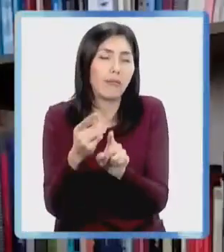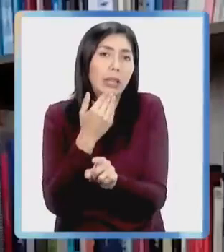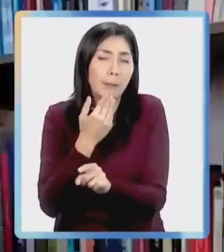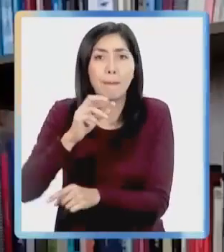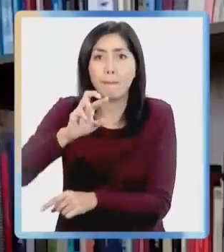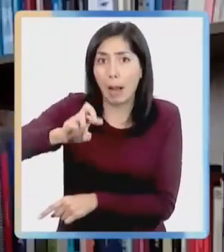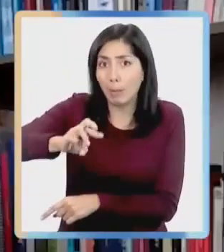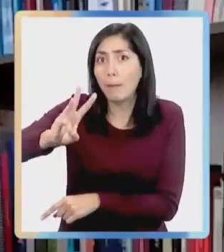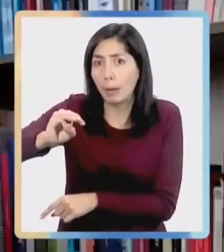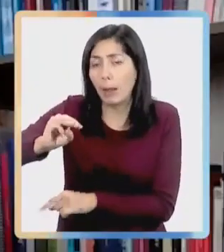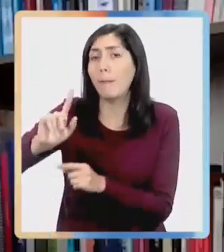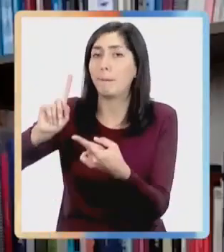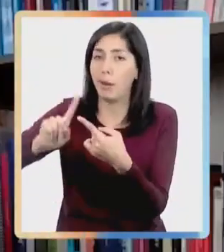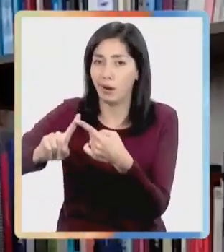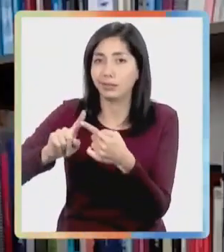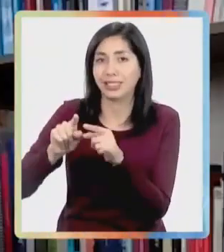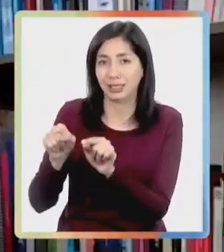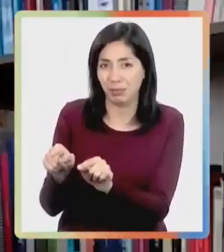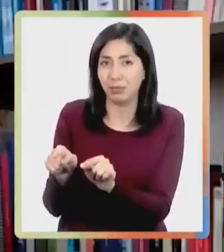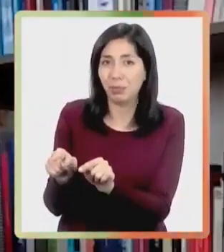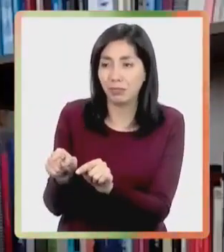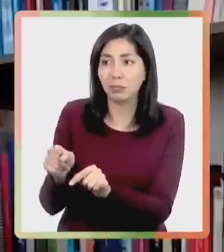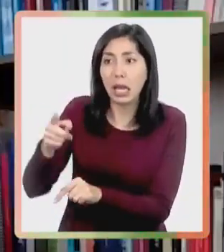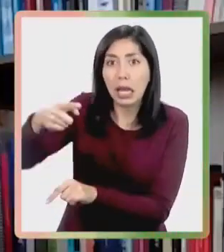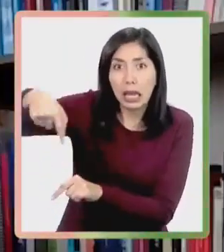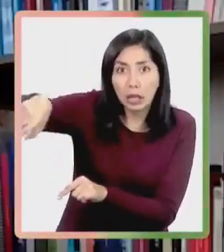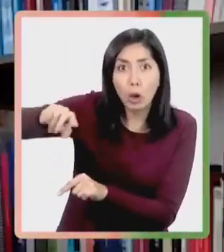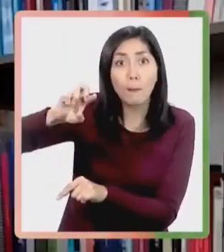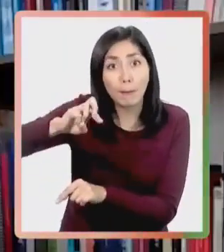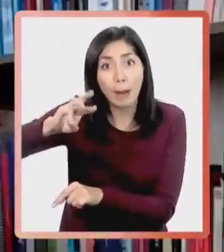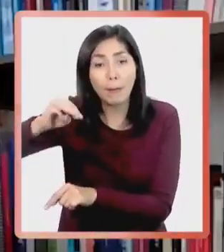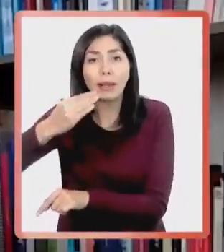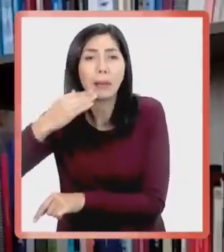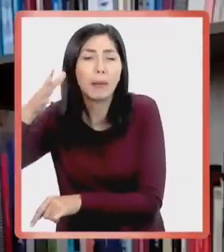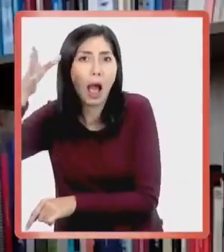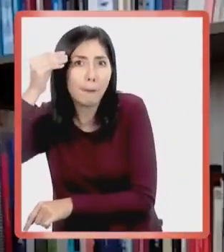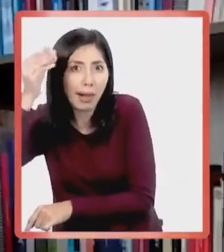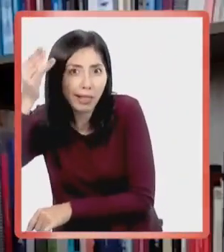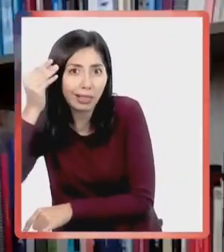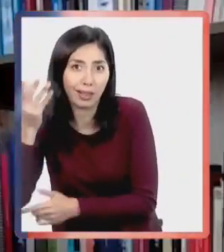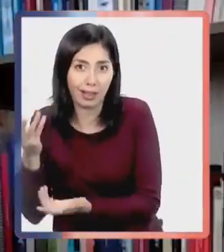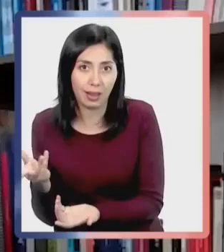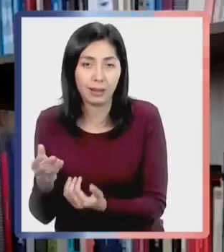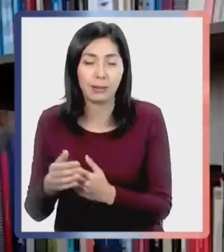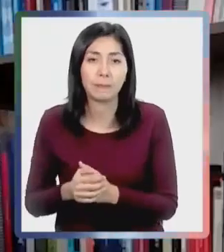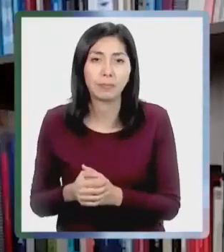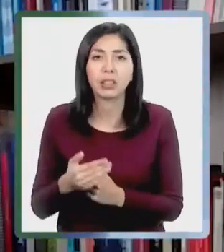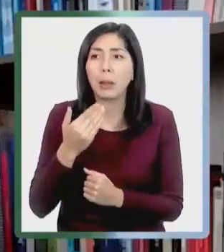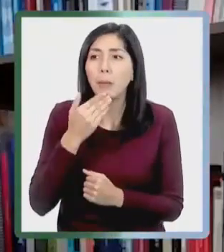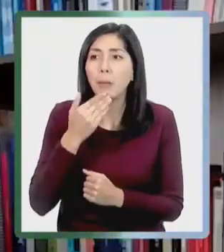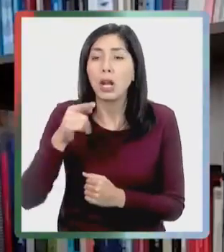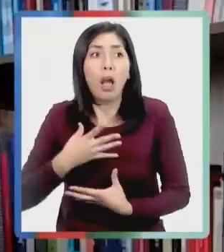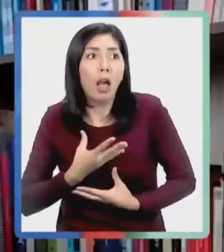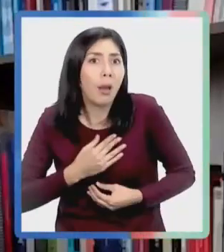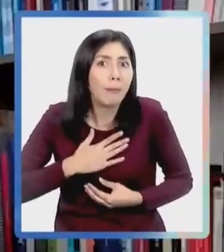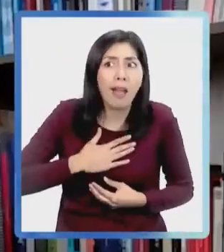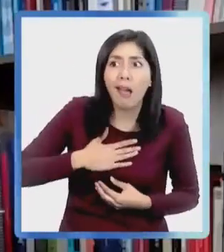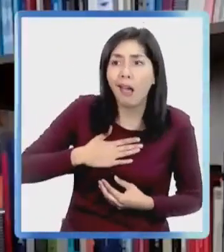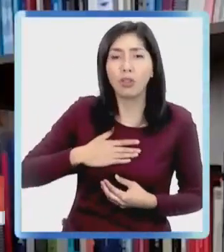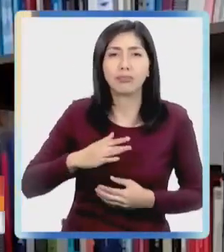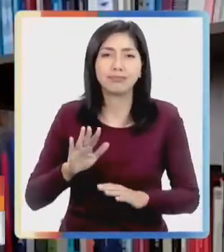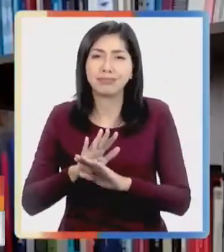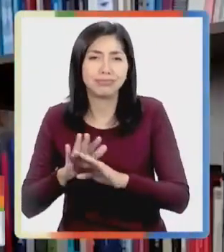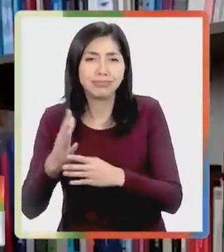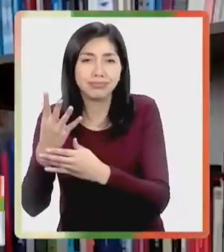involucrar también a padres y apoderados, porque para que ellos también aprendan, para que sepan en qué parte están los hijos, y también para que dejen de tener miedo de que sus hijos